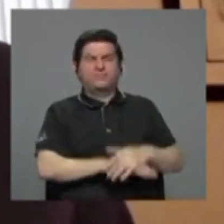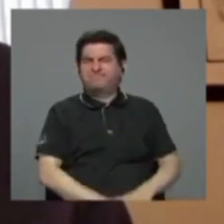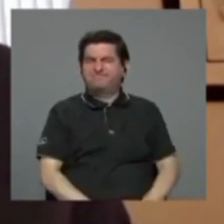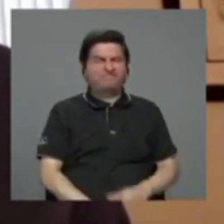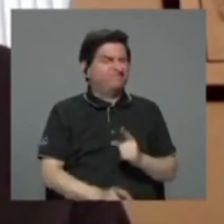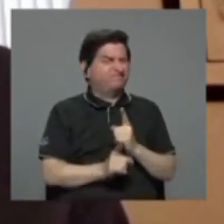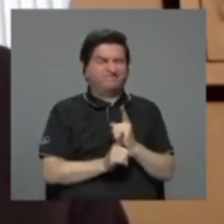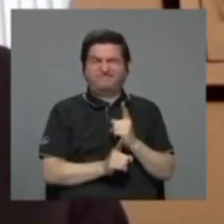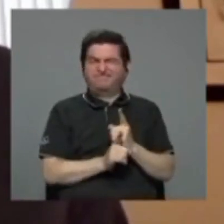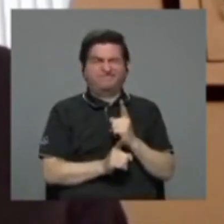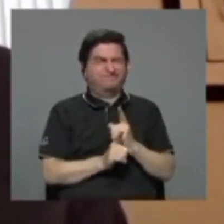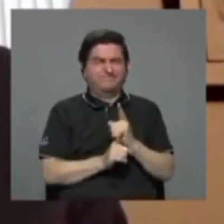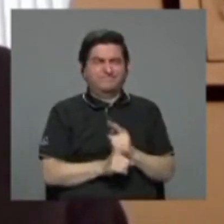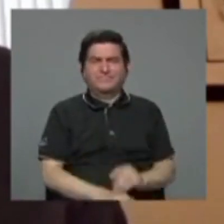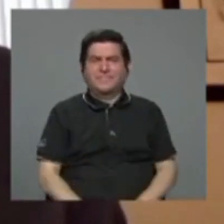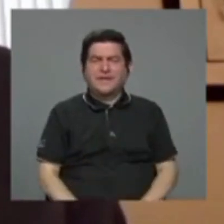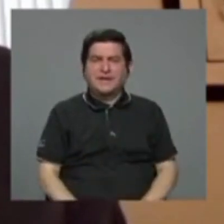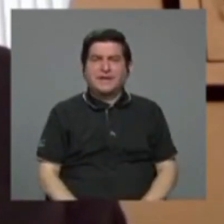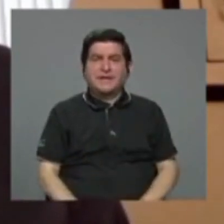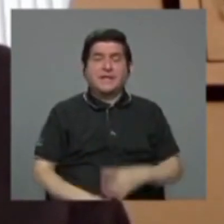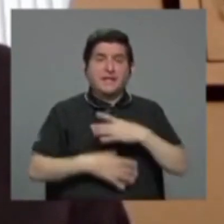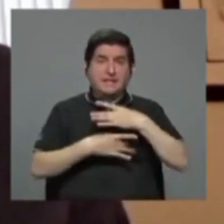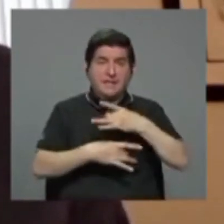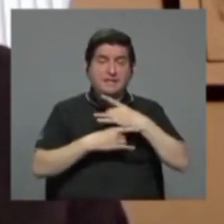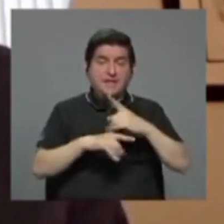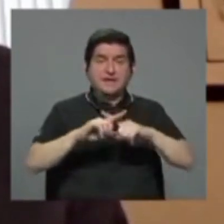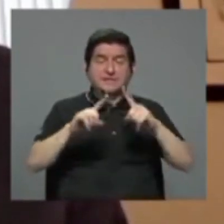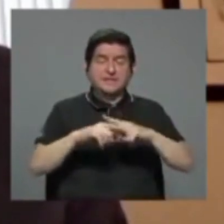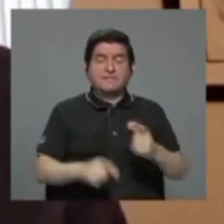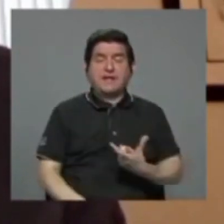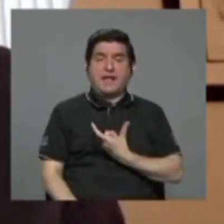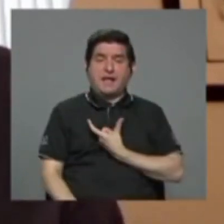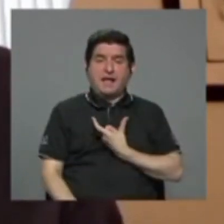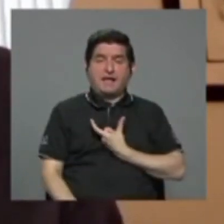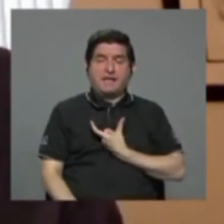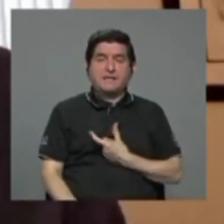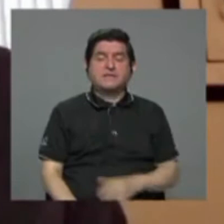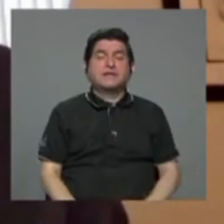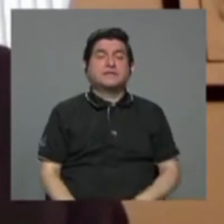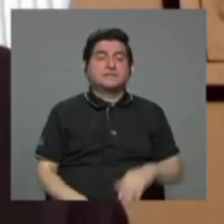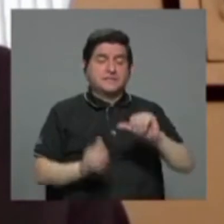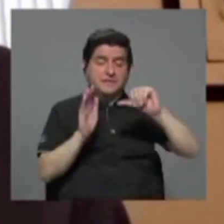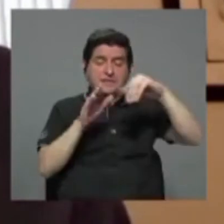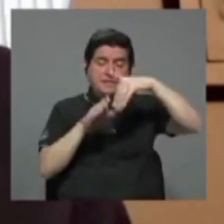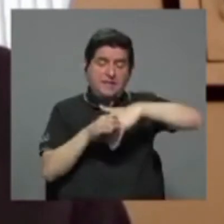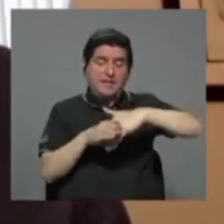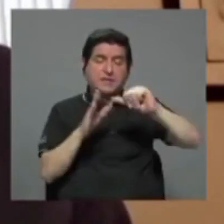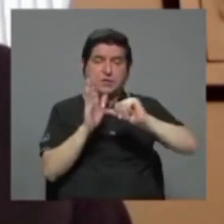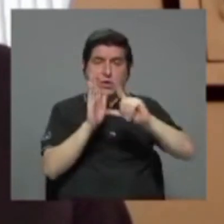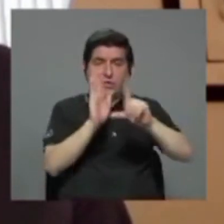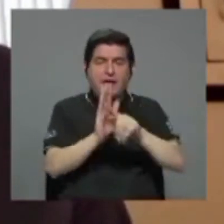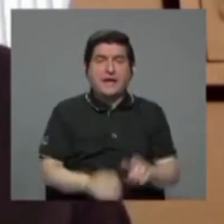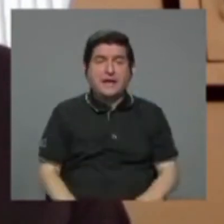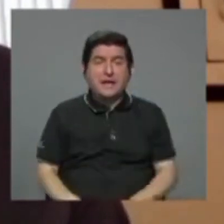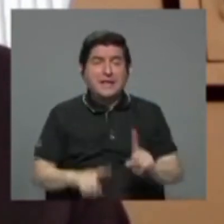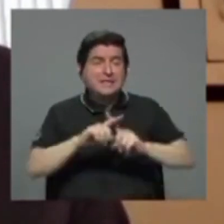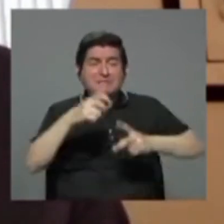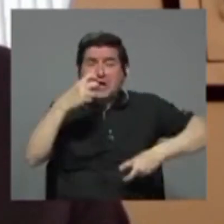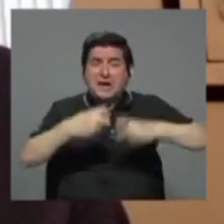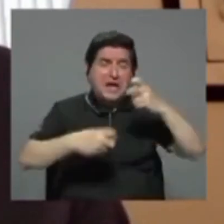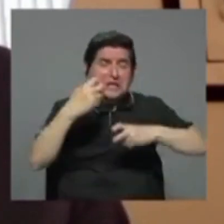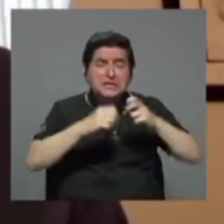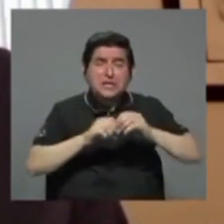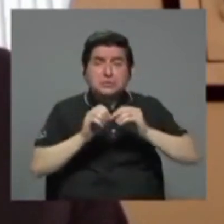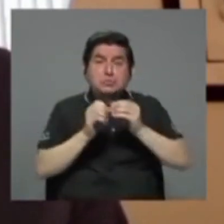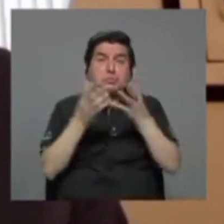inconveniente de intereses de alcaldes en la Asamblea Legislativa. Hubo escándalos, algunos de